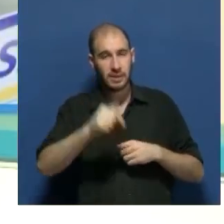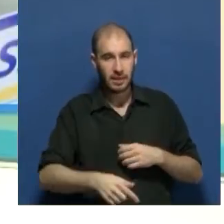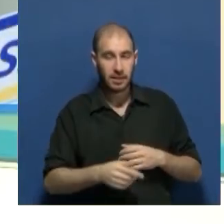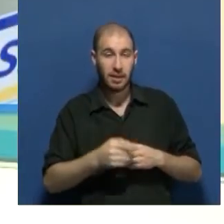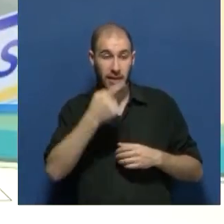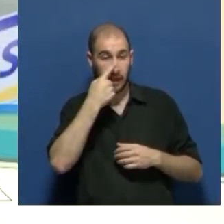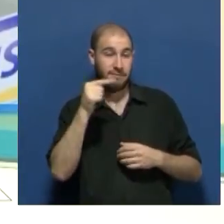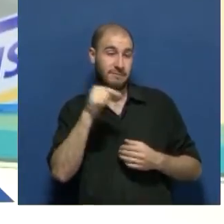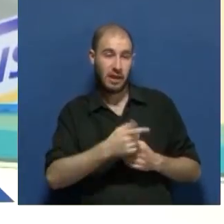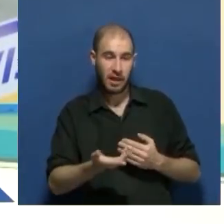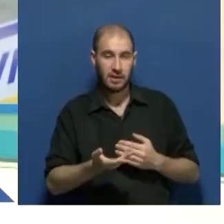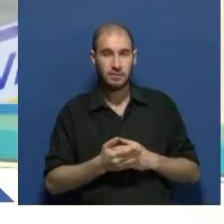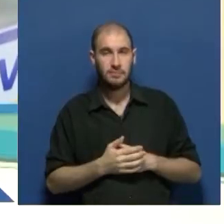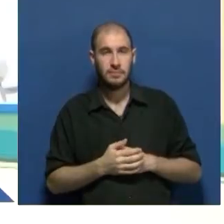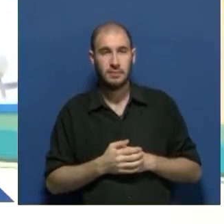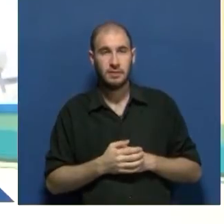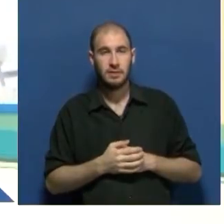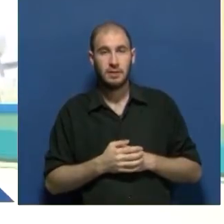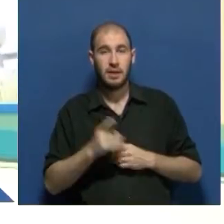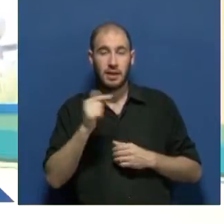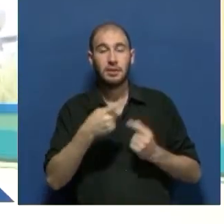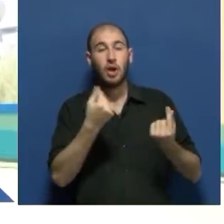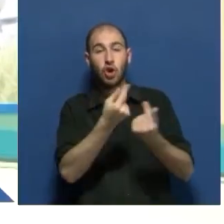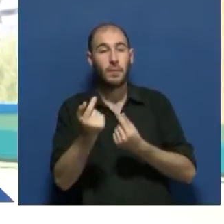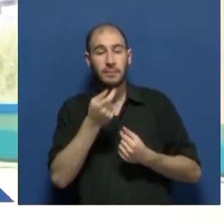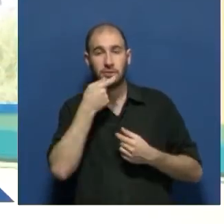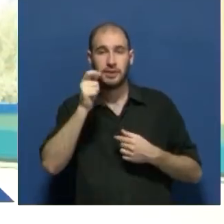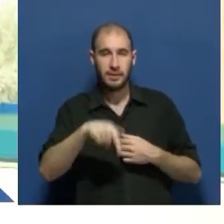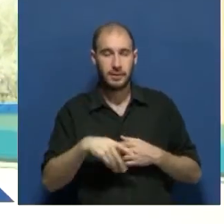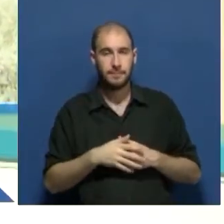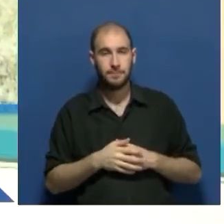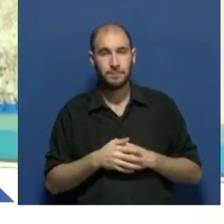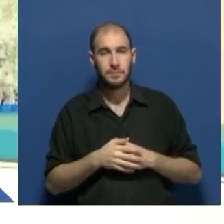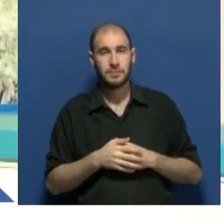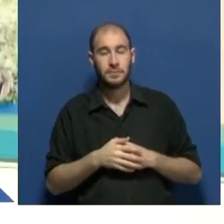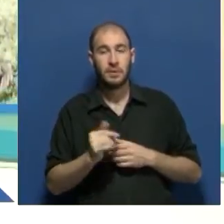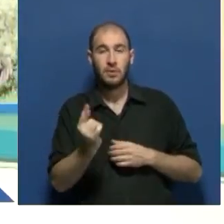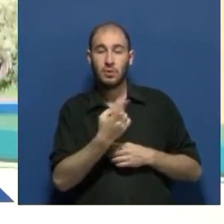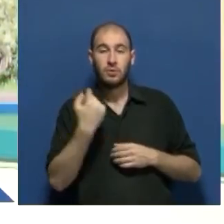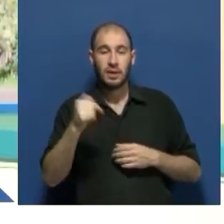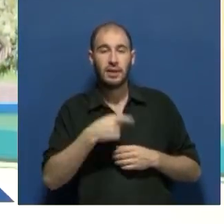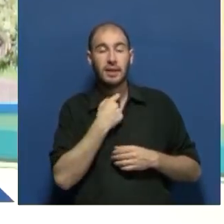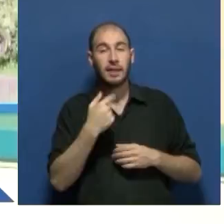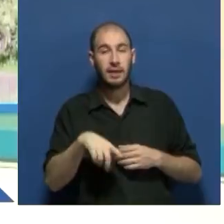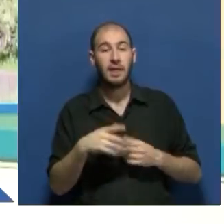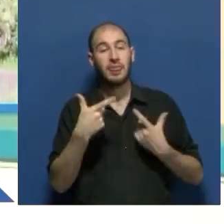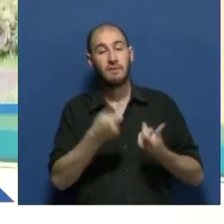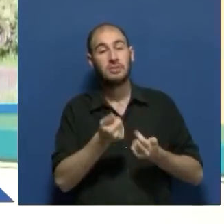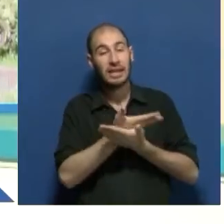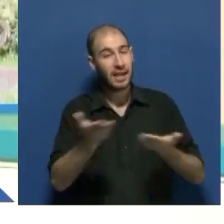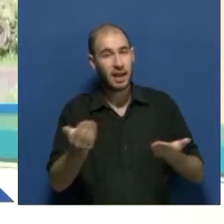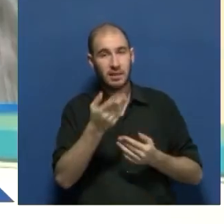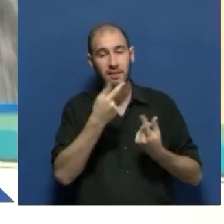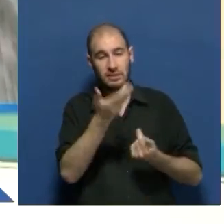en definitiva es el que consume en la provincia de Mendoza. Por lo tanto, nosotros lo que propendemos es que hagamos una defensa común de los